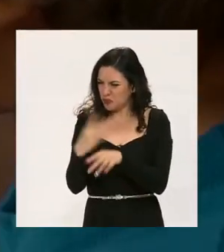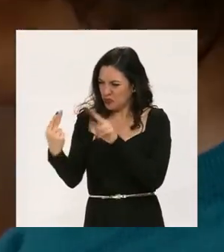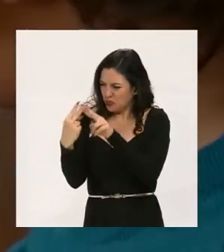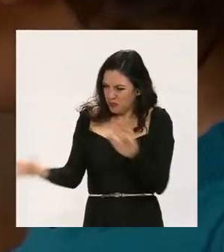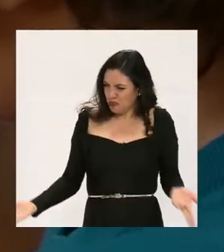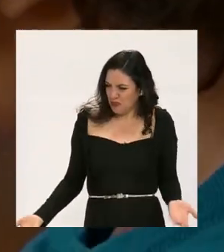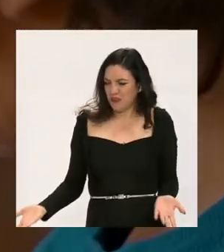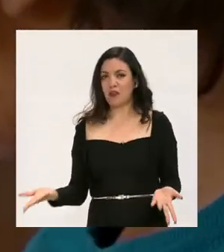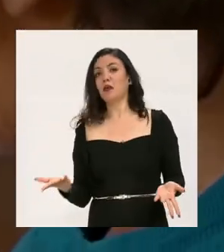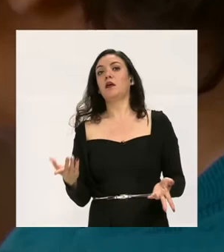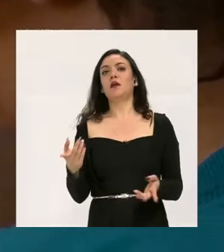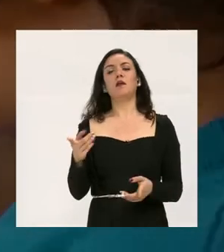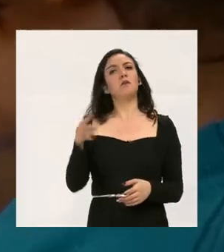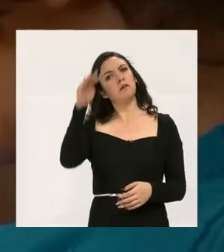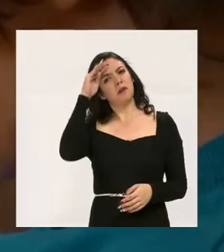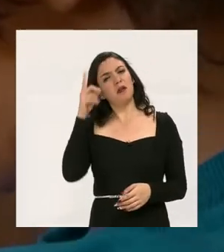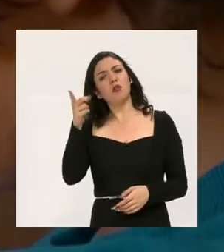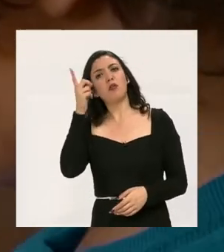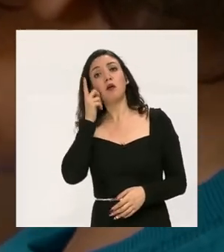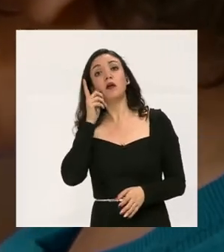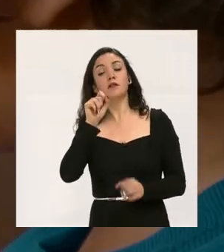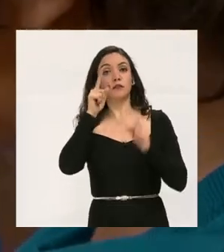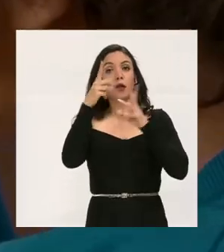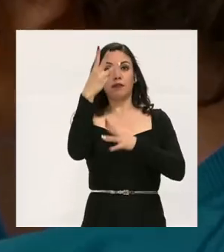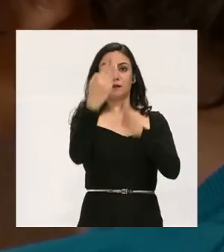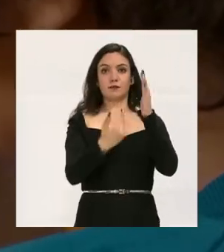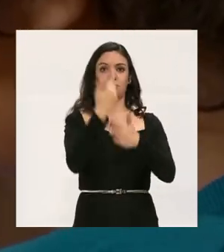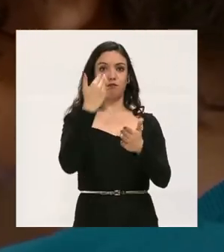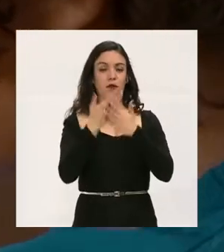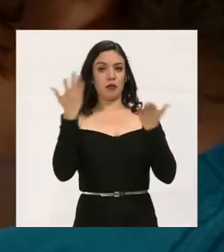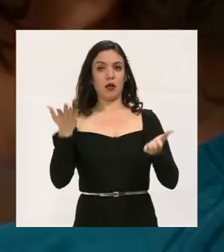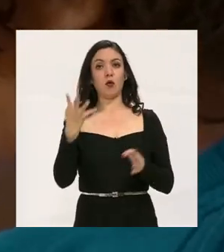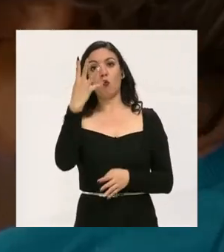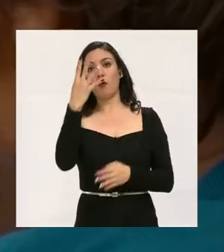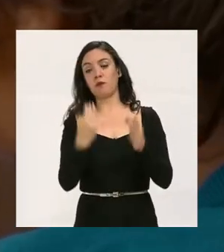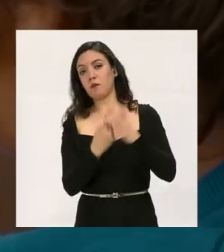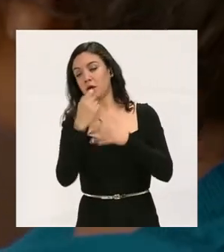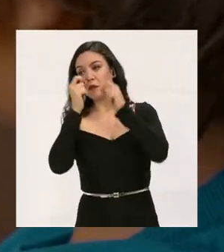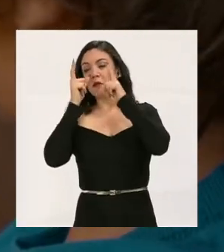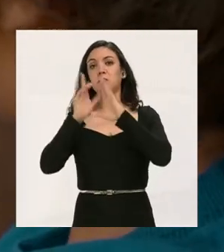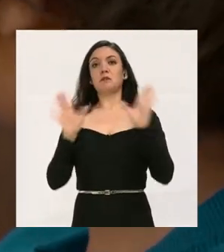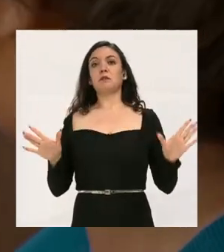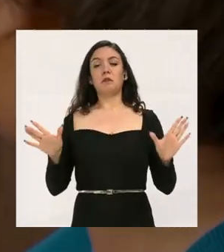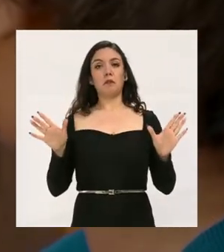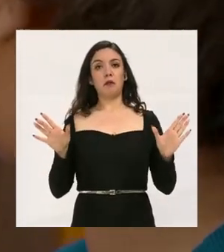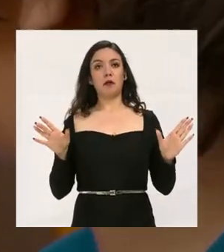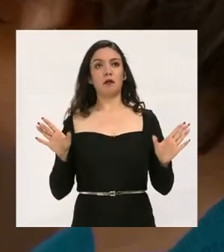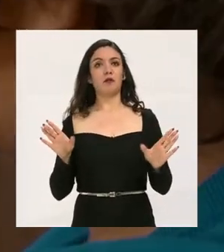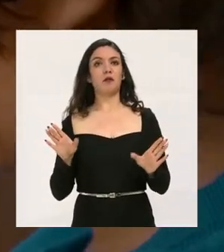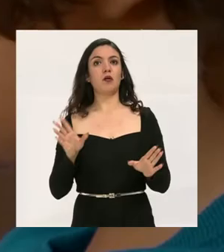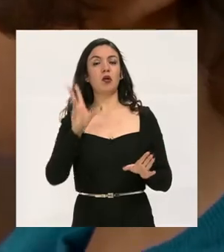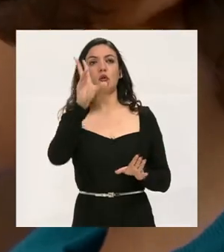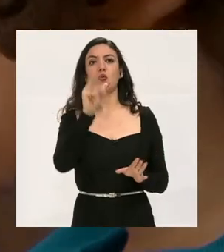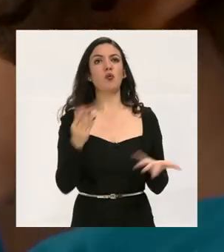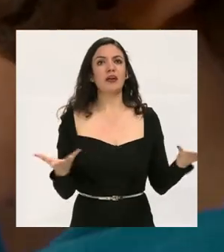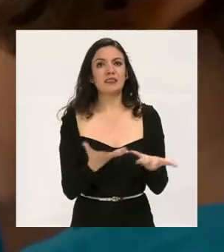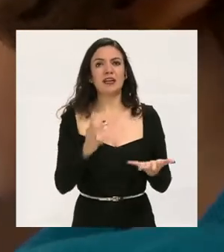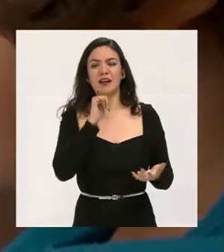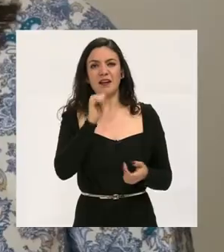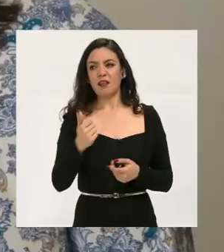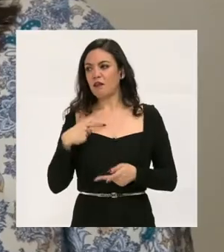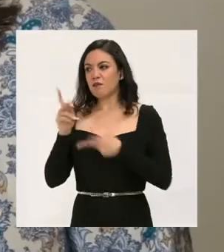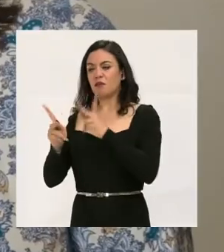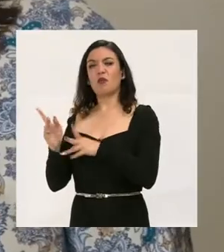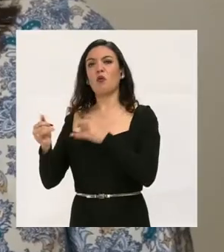cuadraba presentó trastorno del sueño se levantaba a las 3 de la mañana a las 4 de la mañana no